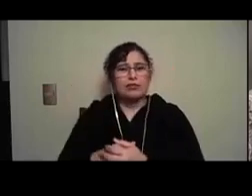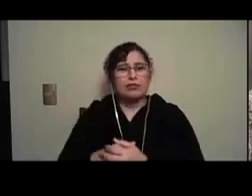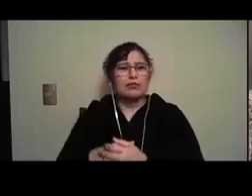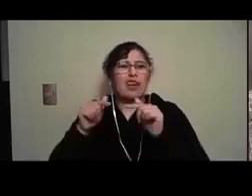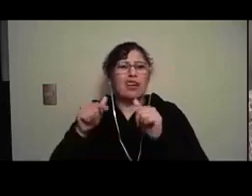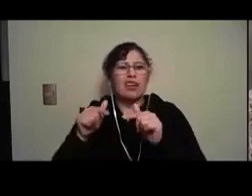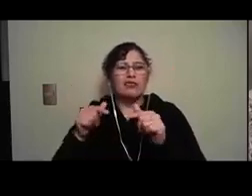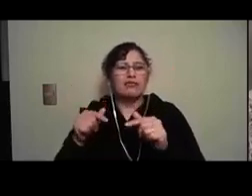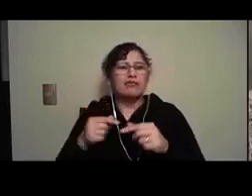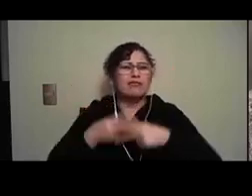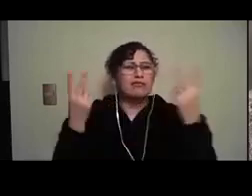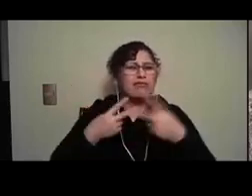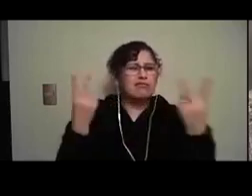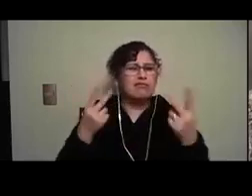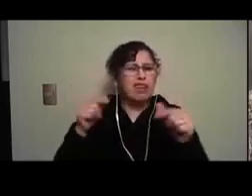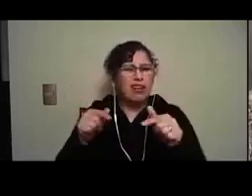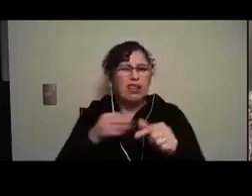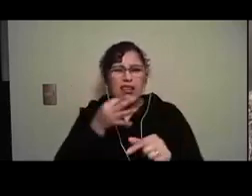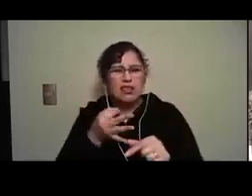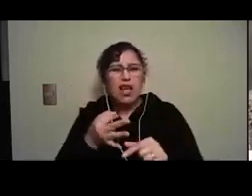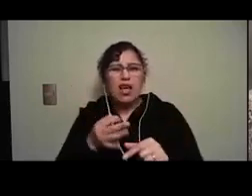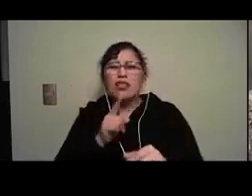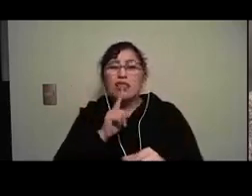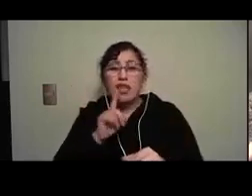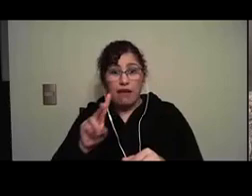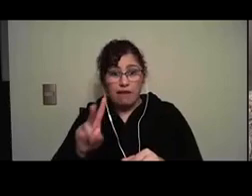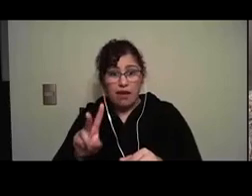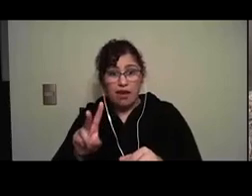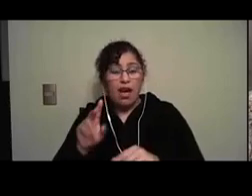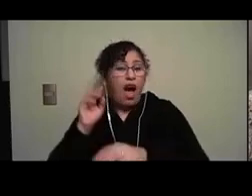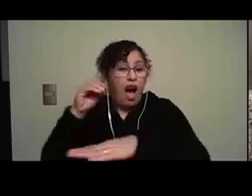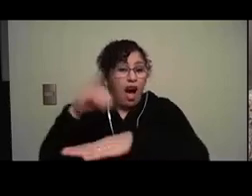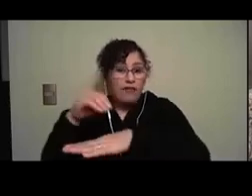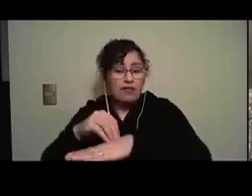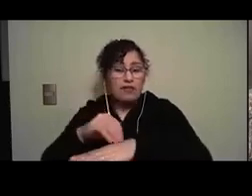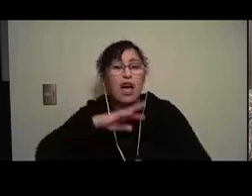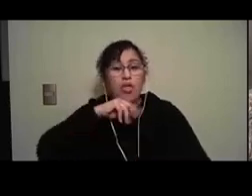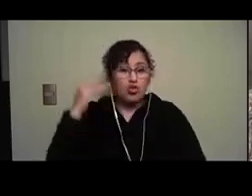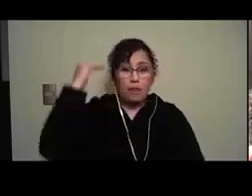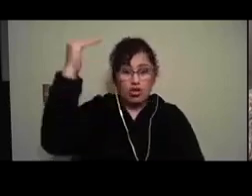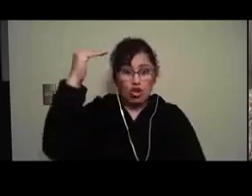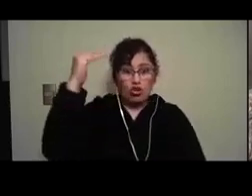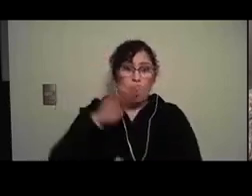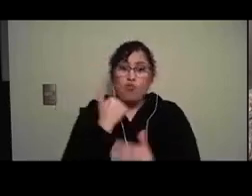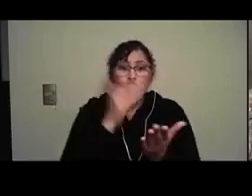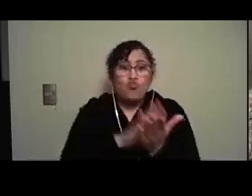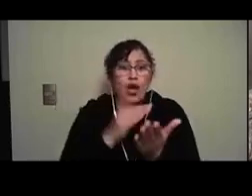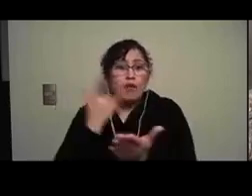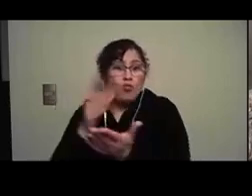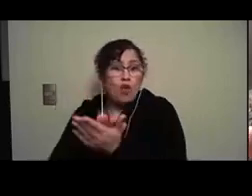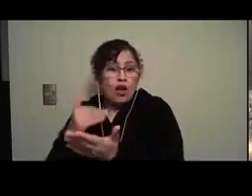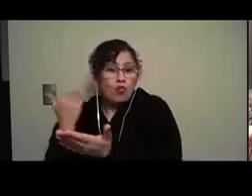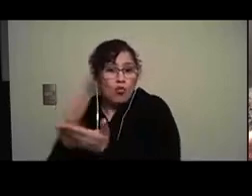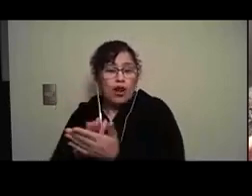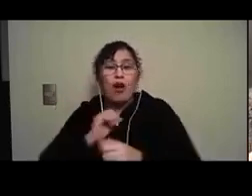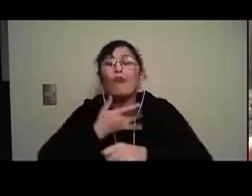que los adultos mayores estaban muriendo por coronavirus. Y eso es algo que los adultos mayores veían en la televisión, entonces